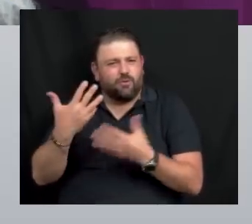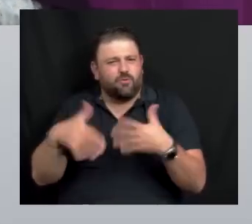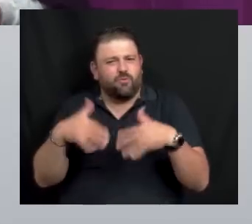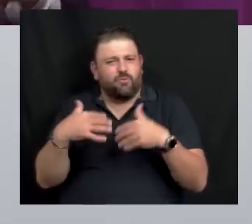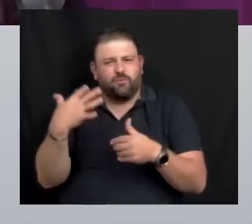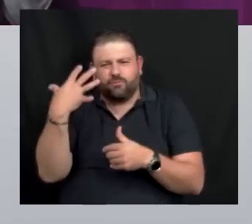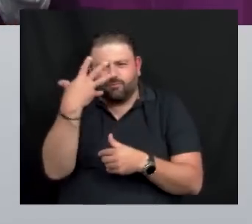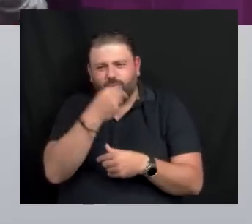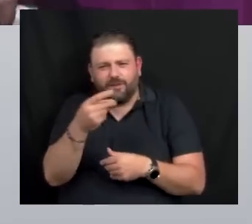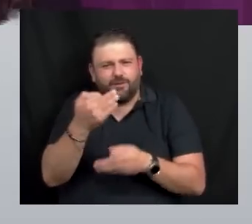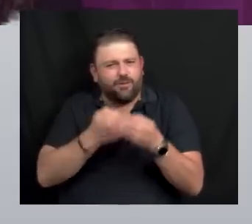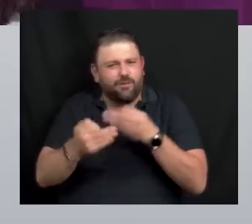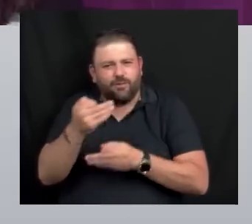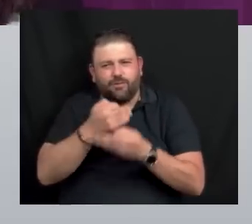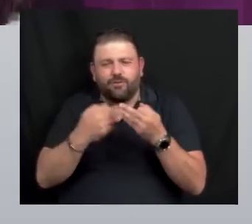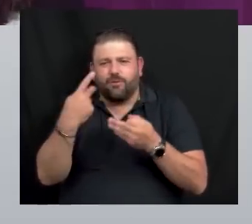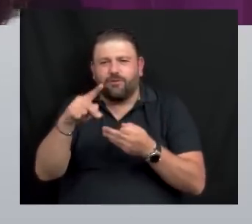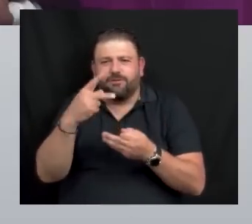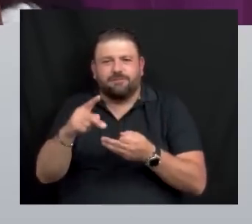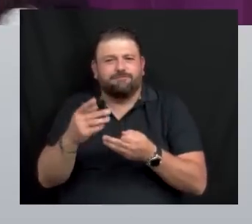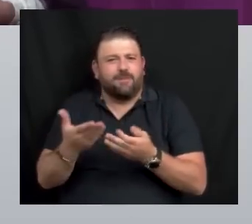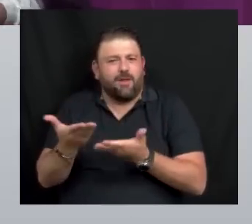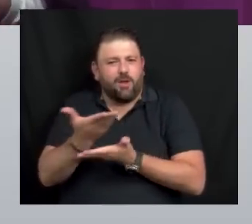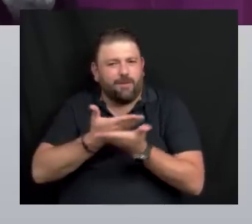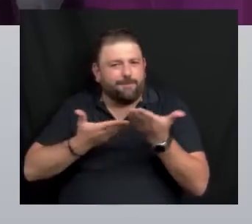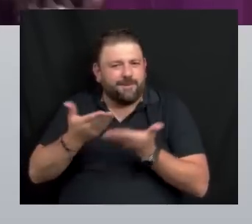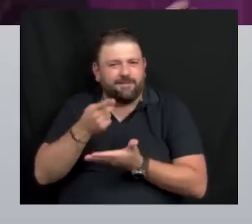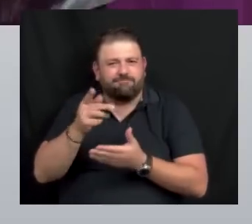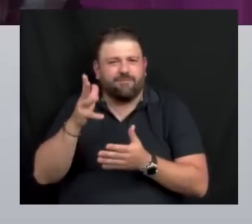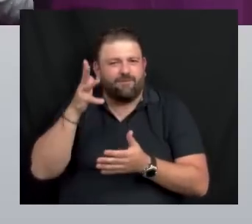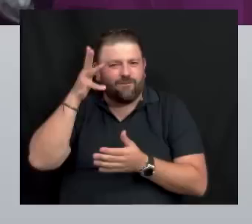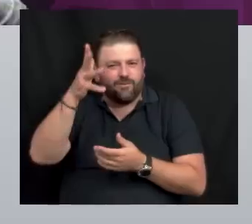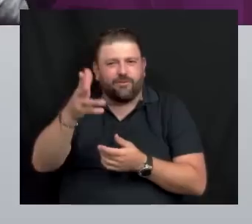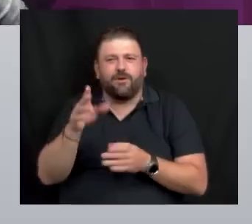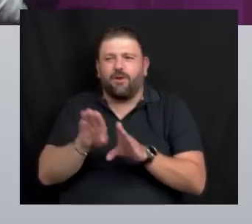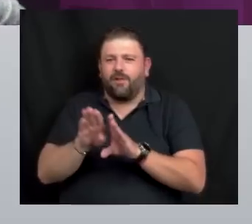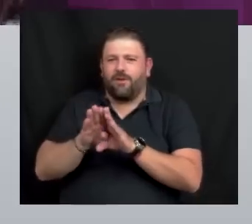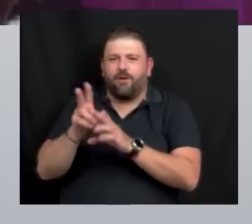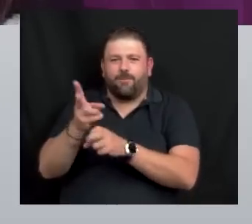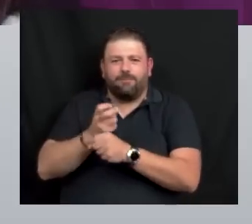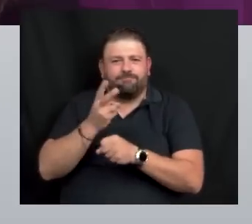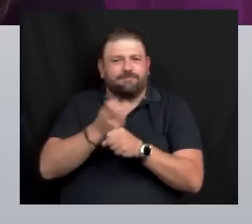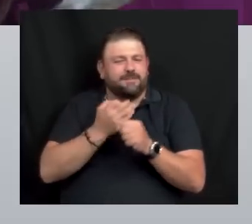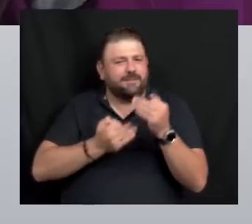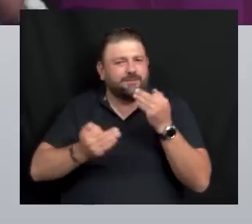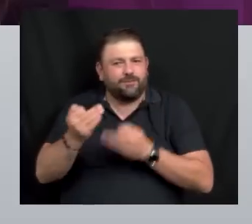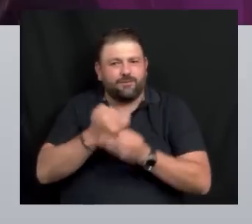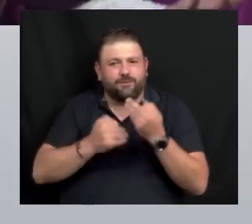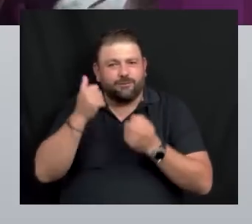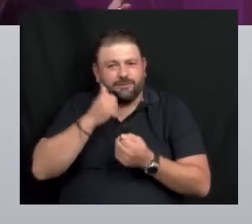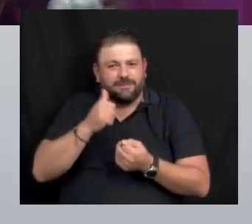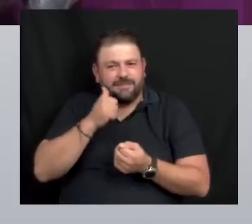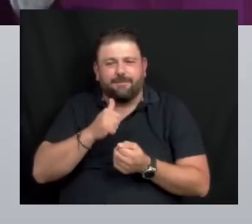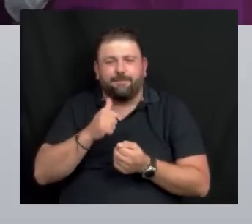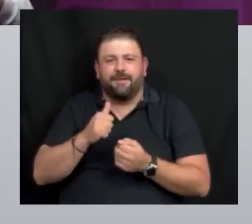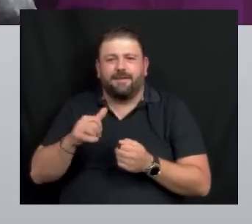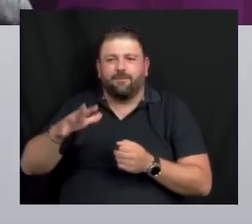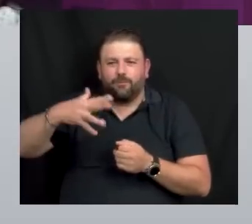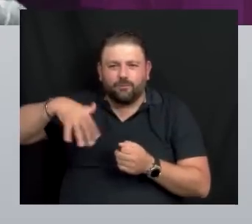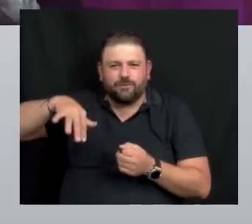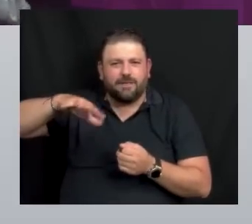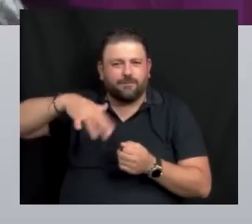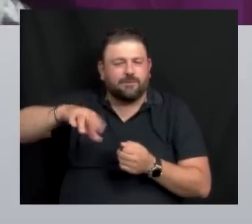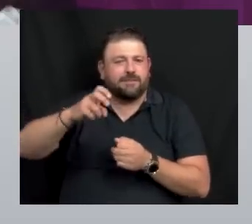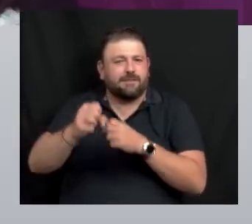lo que compartieron, la visión que ustedes tienen, pero sobre todo el cómo invitan a no hacerlo solos, el que siempre hay que buscar llevar